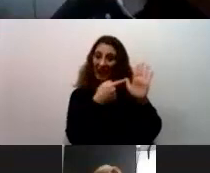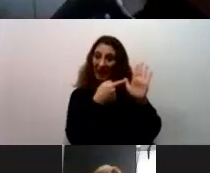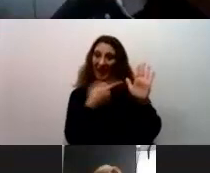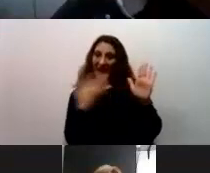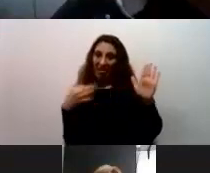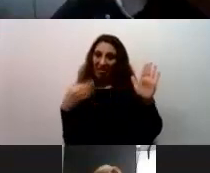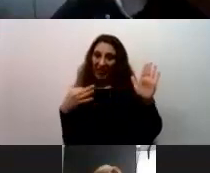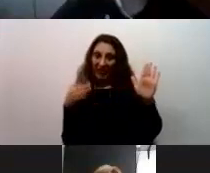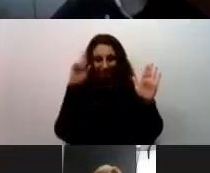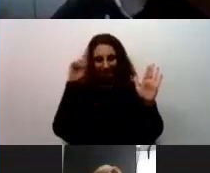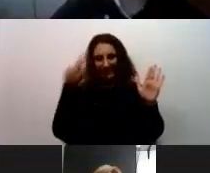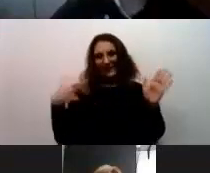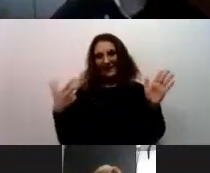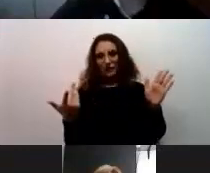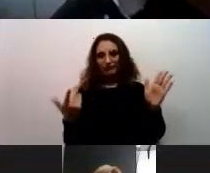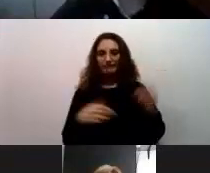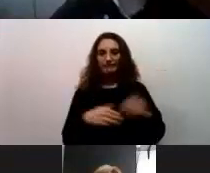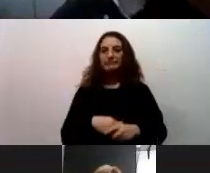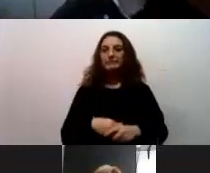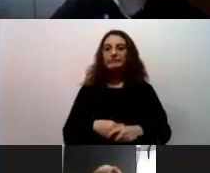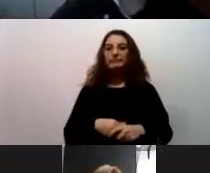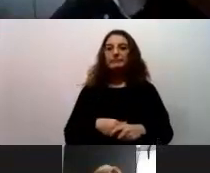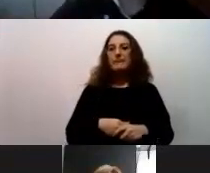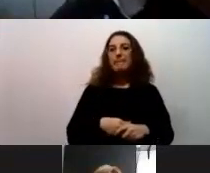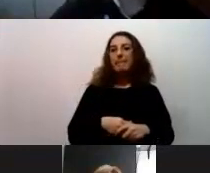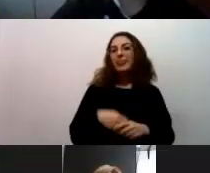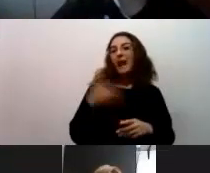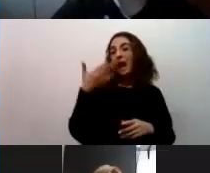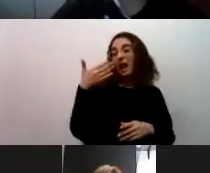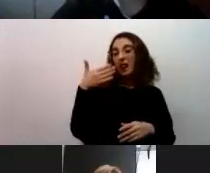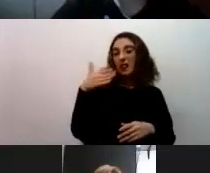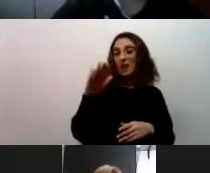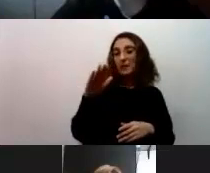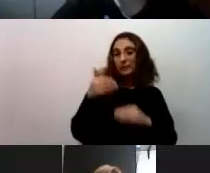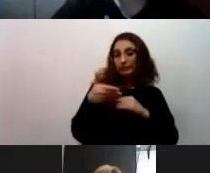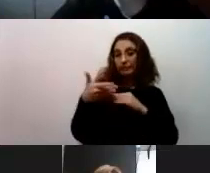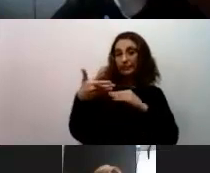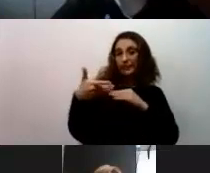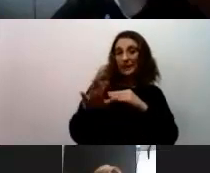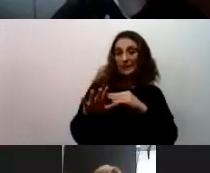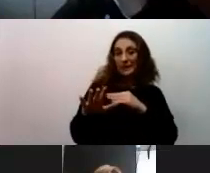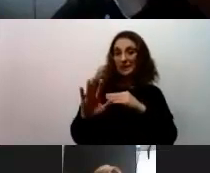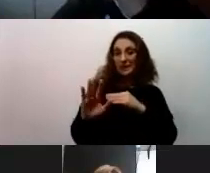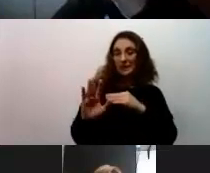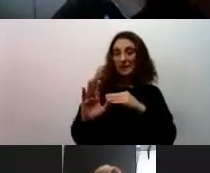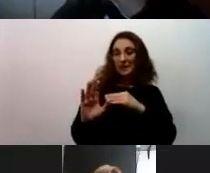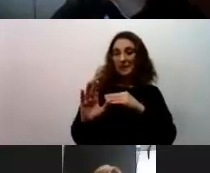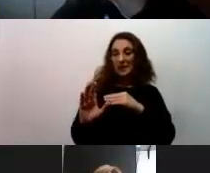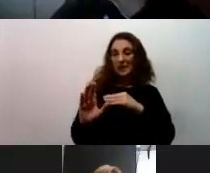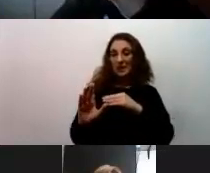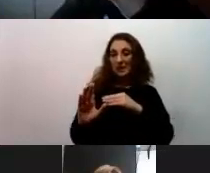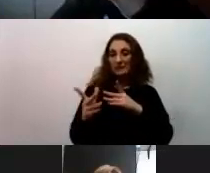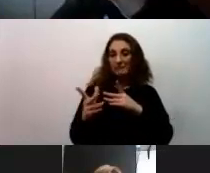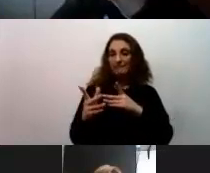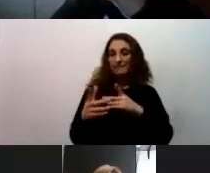reglamentan. A partir de tales principios, y en concreta aplicación del subdiscussion, se considera